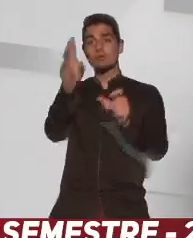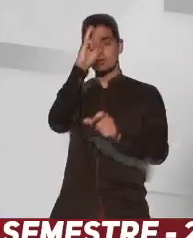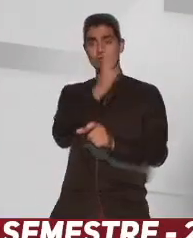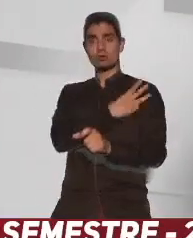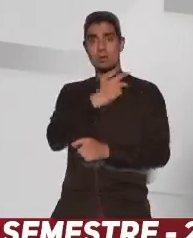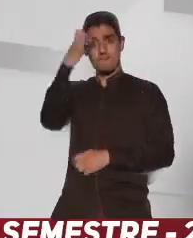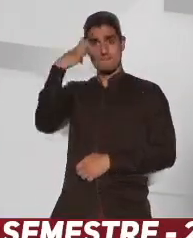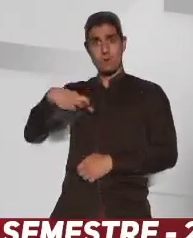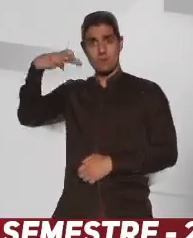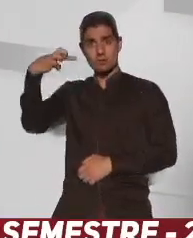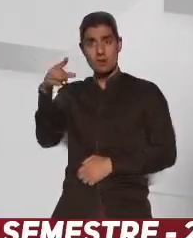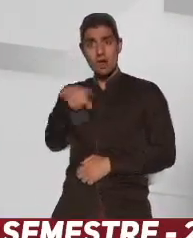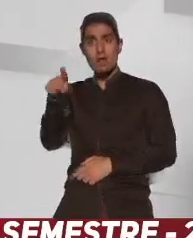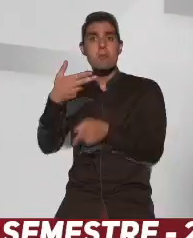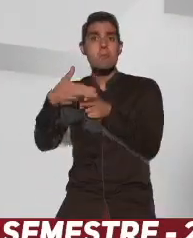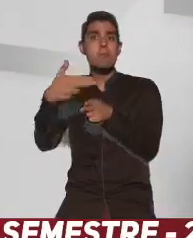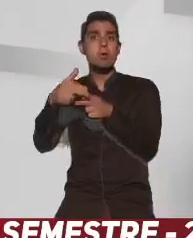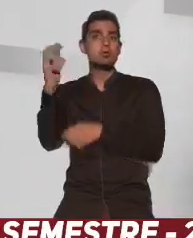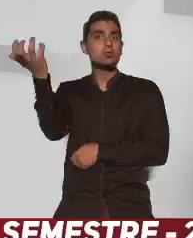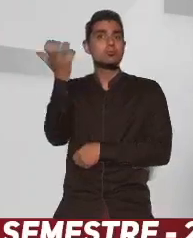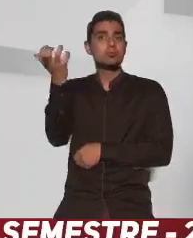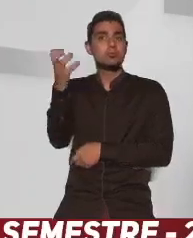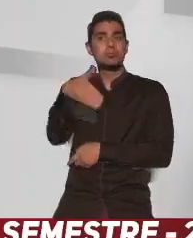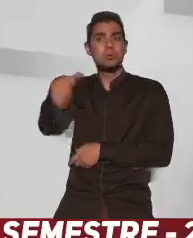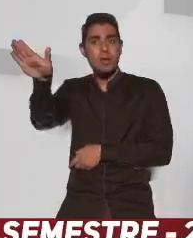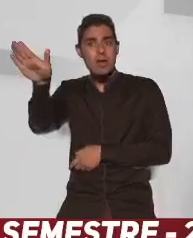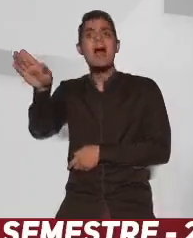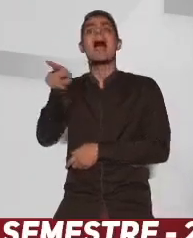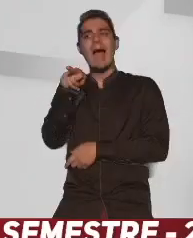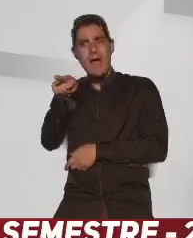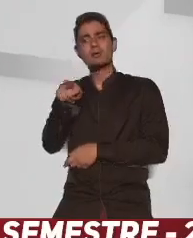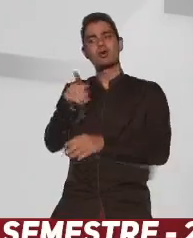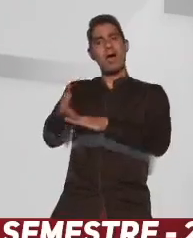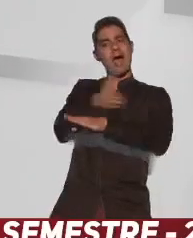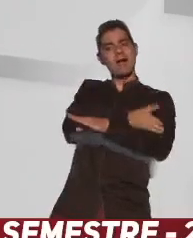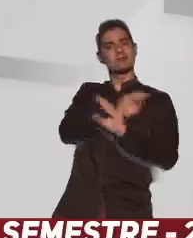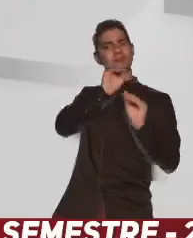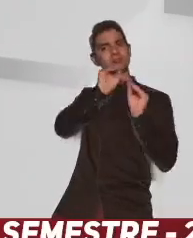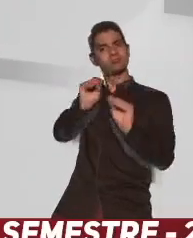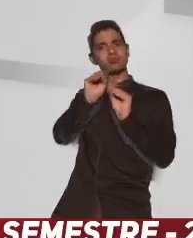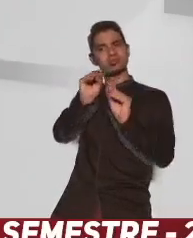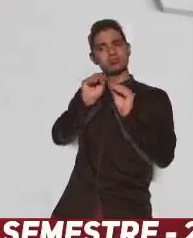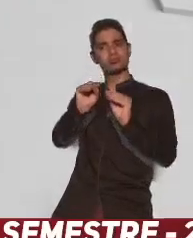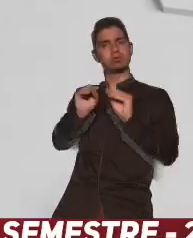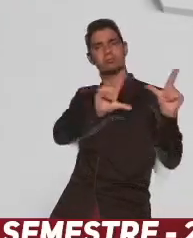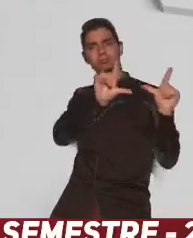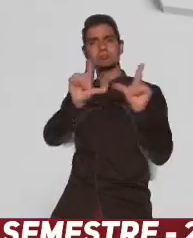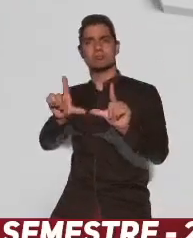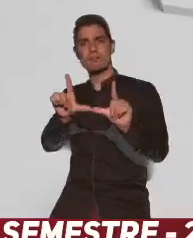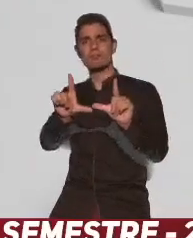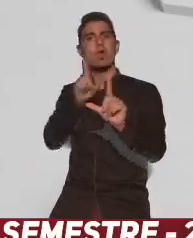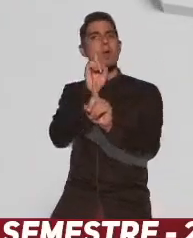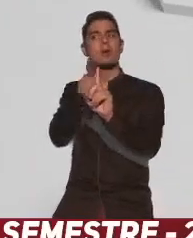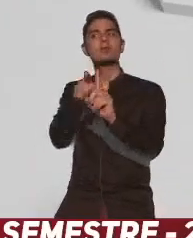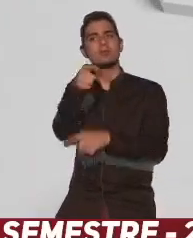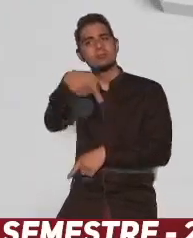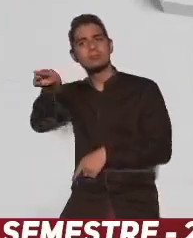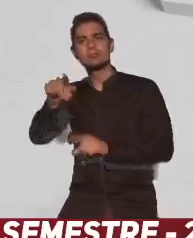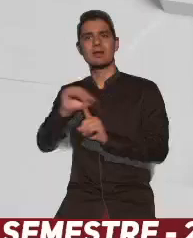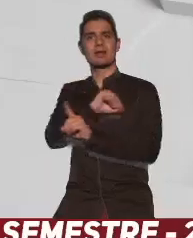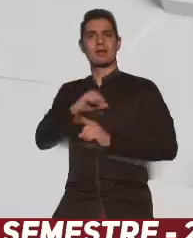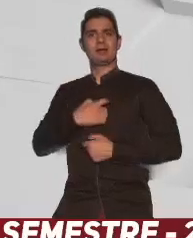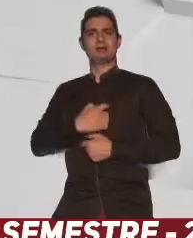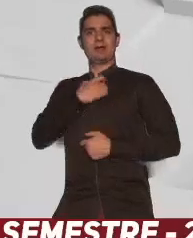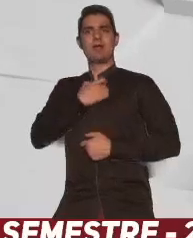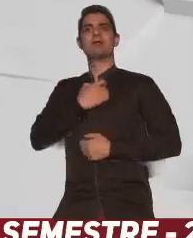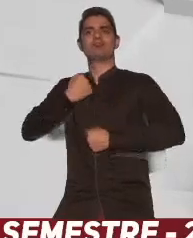profesionales, para contribuir a su retorno a la vida civil, por lo cual la Fuerza realizó actividades en los frentes de desarrollo personal